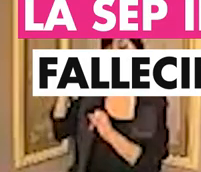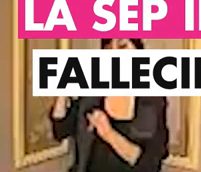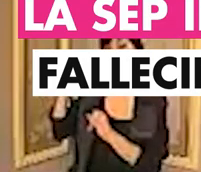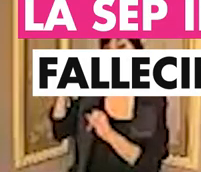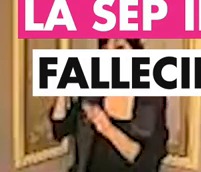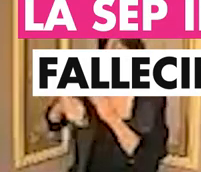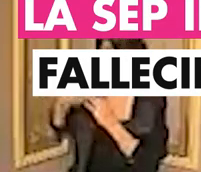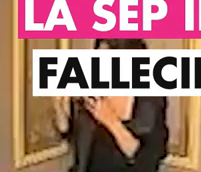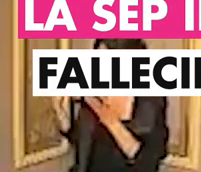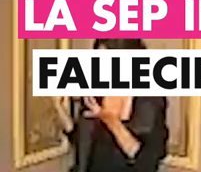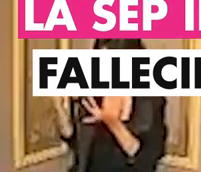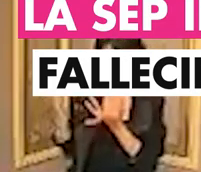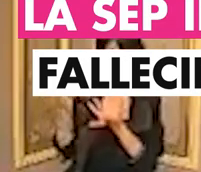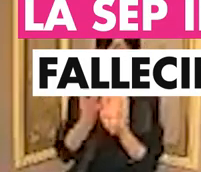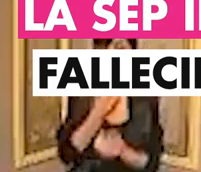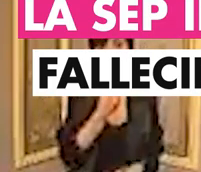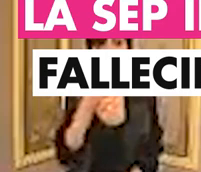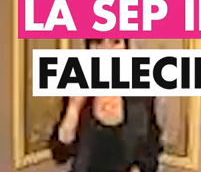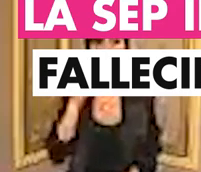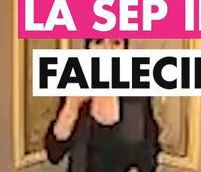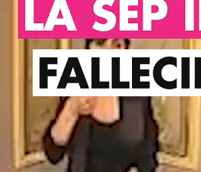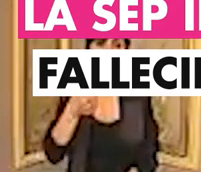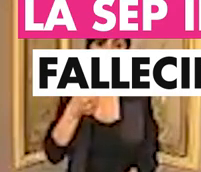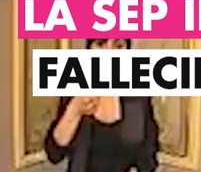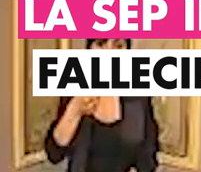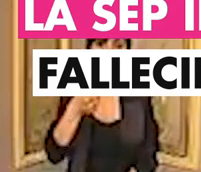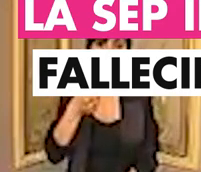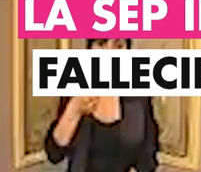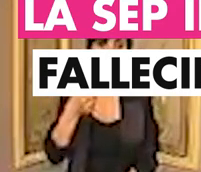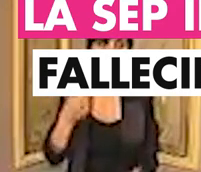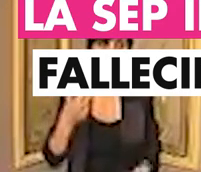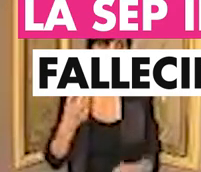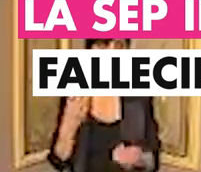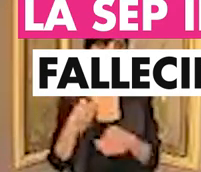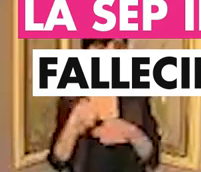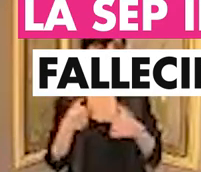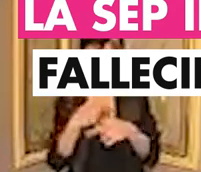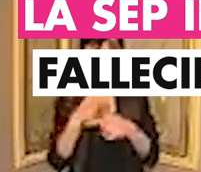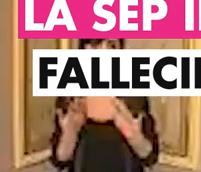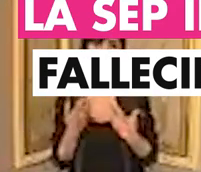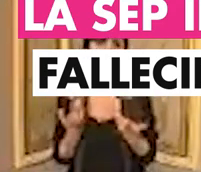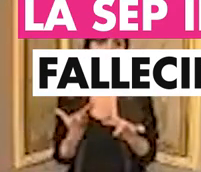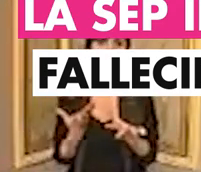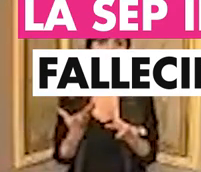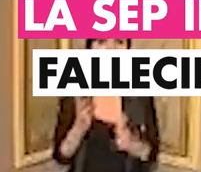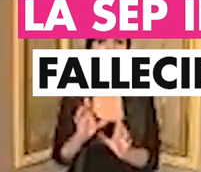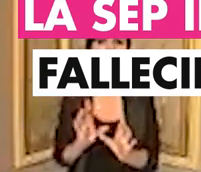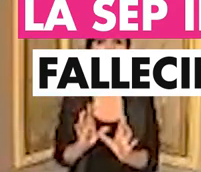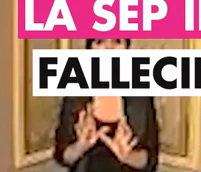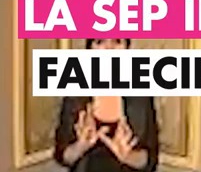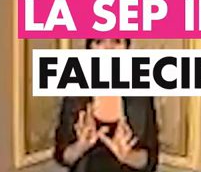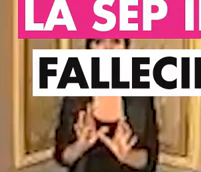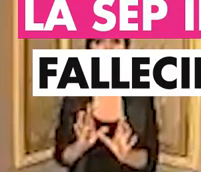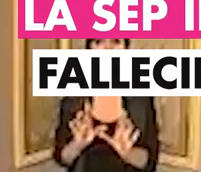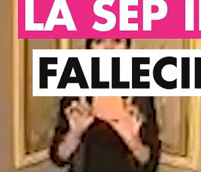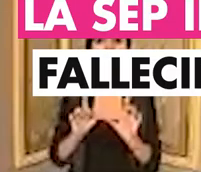y renovación con aseguradoras, pero detalló que la cobertura de indemnizaciones a familiares de maestros